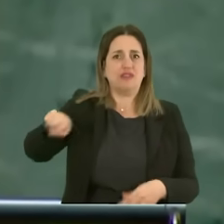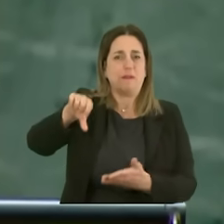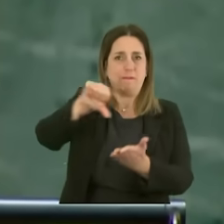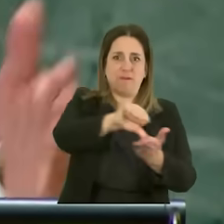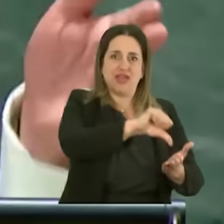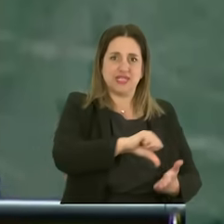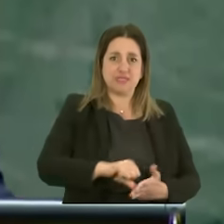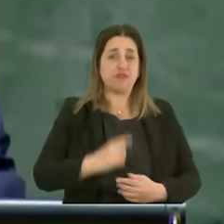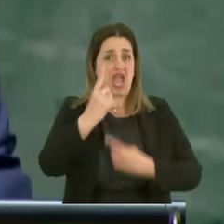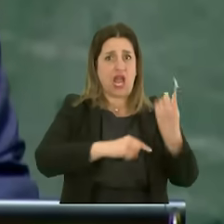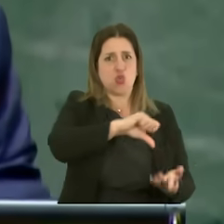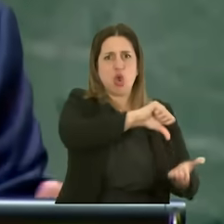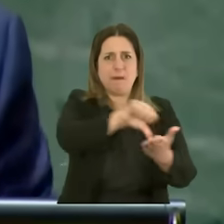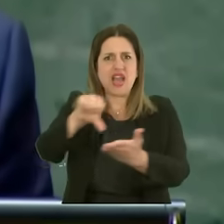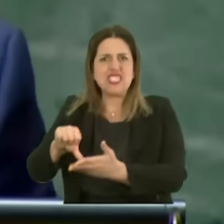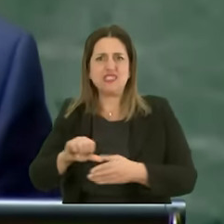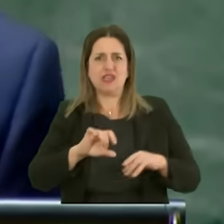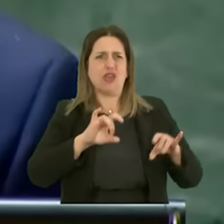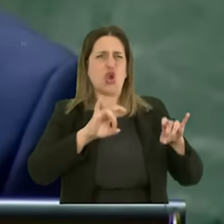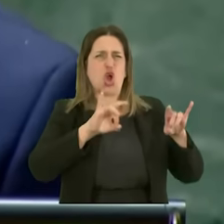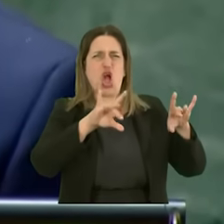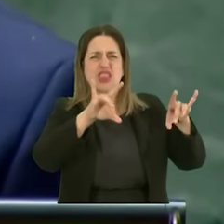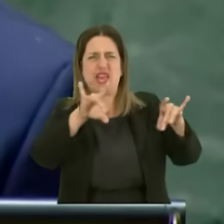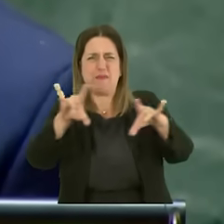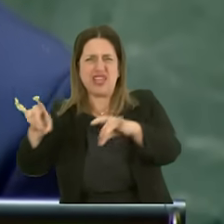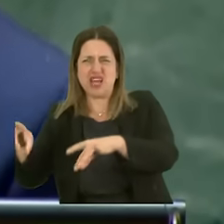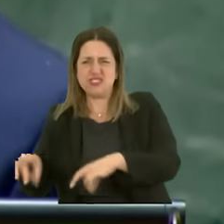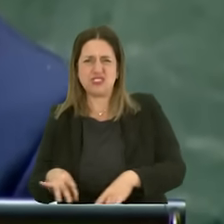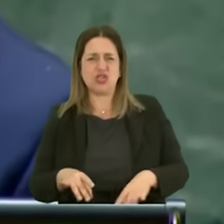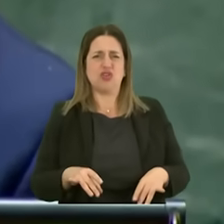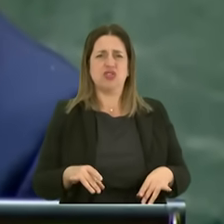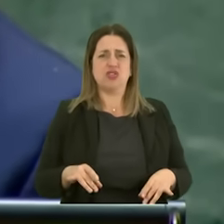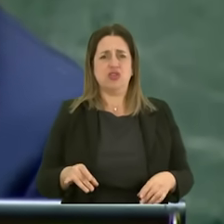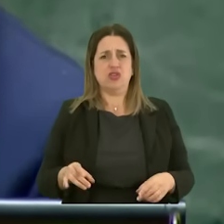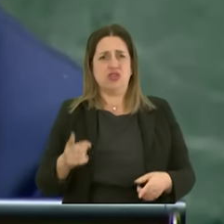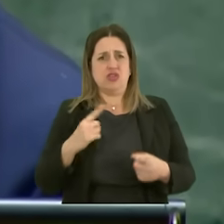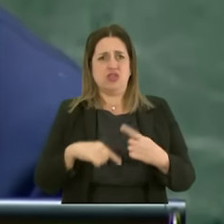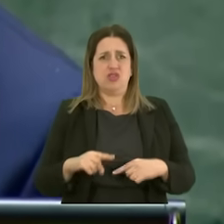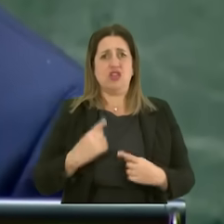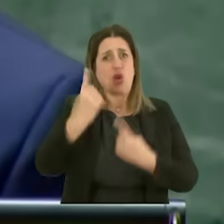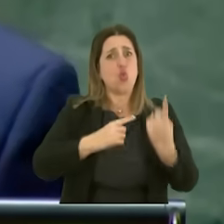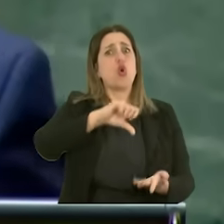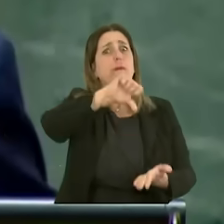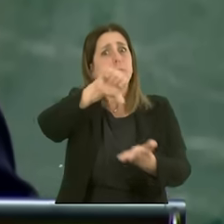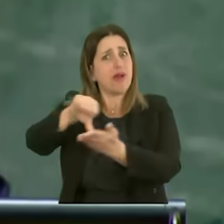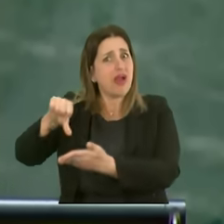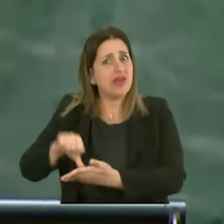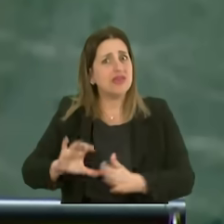hay países contaminantes por excelencia y habemos